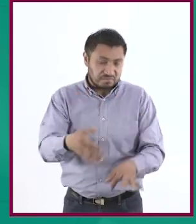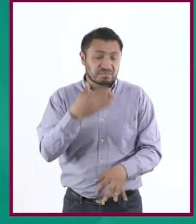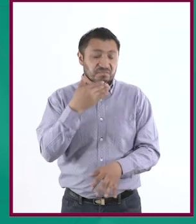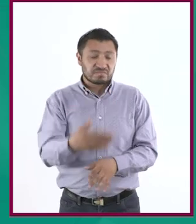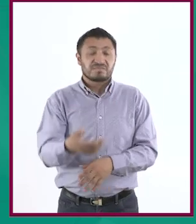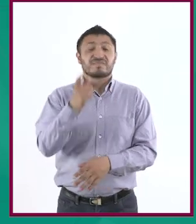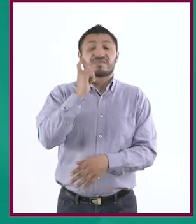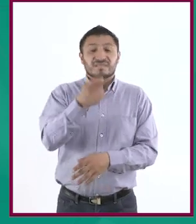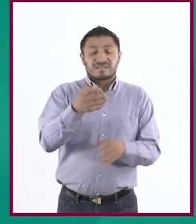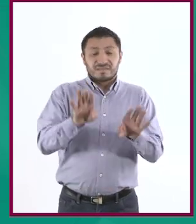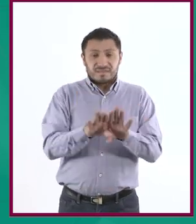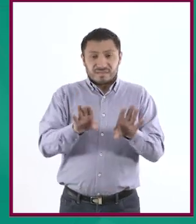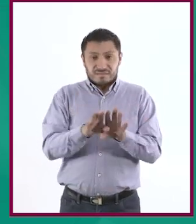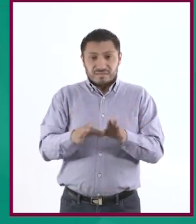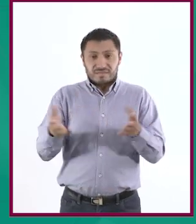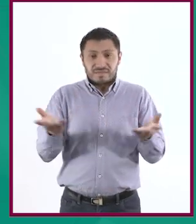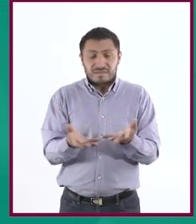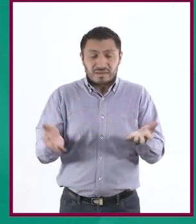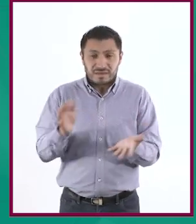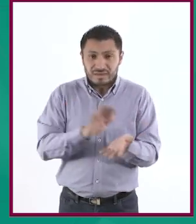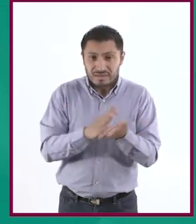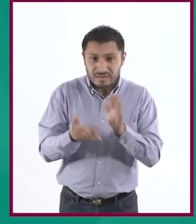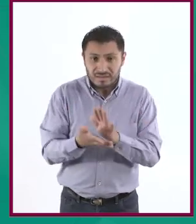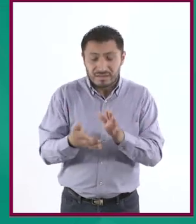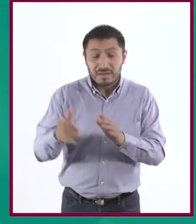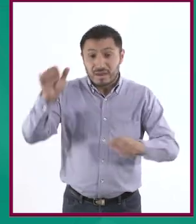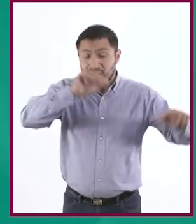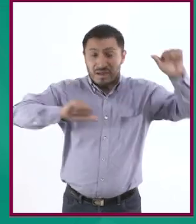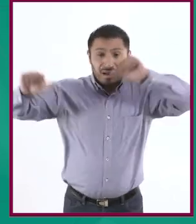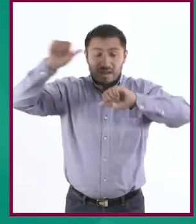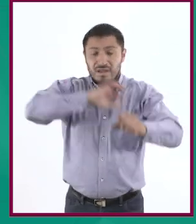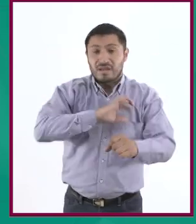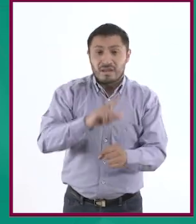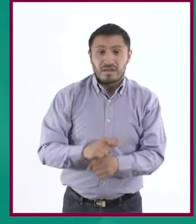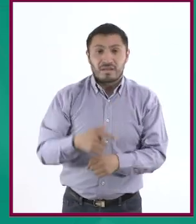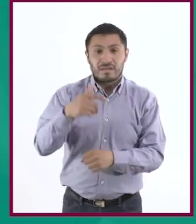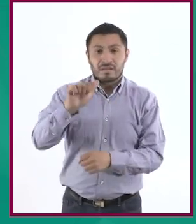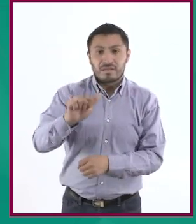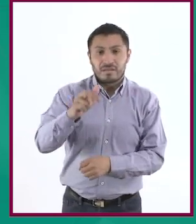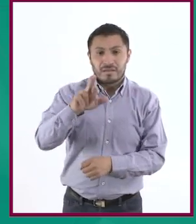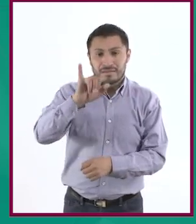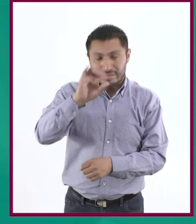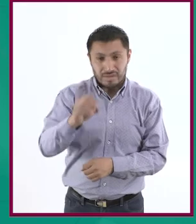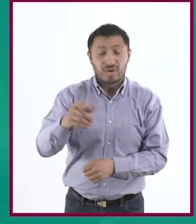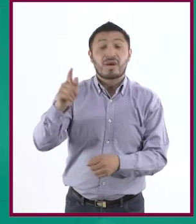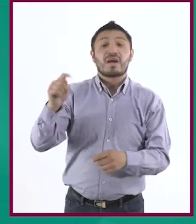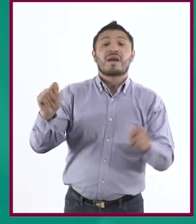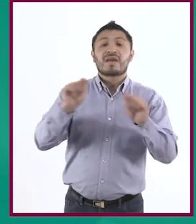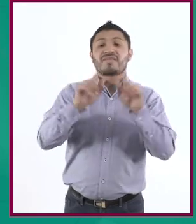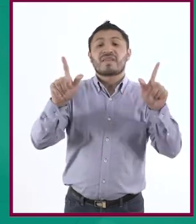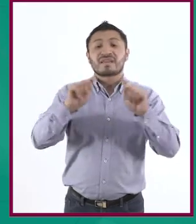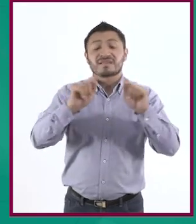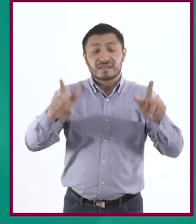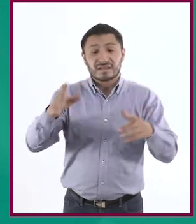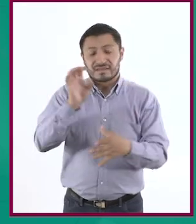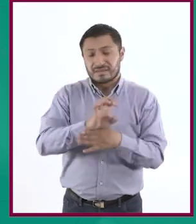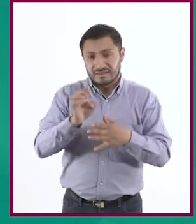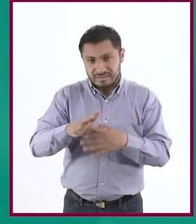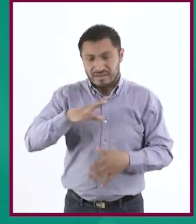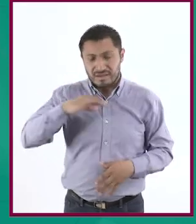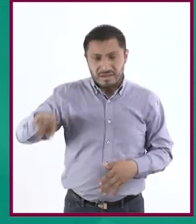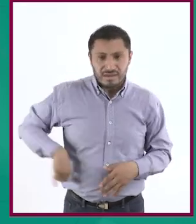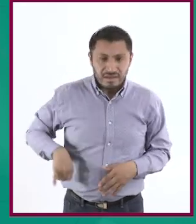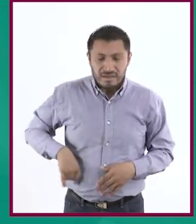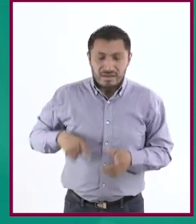es con el que se elabora un atole especial, el atole agrio de Ixtenco, Tlaxcala. Entonces, por eso hay interés en